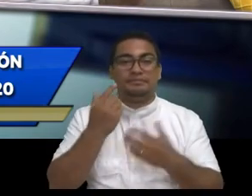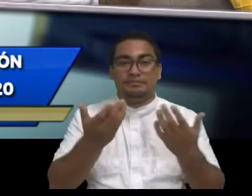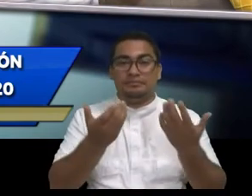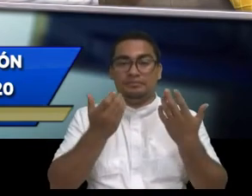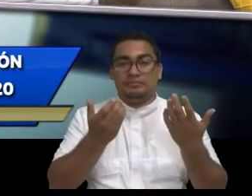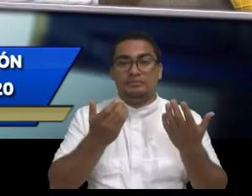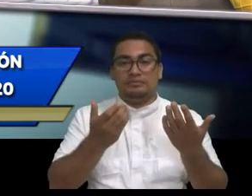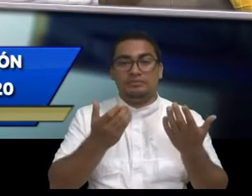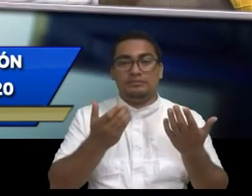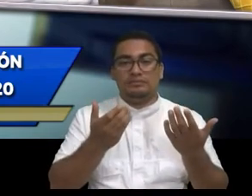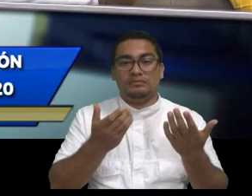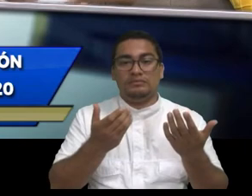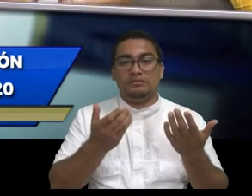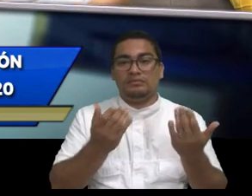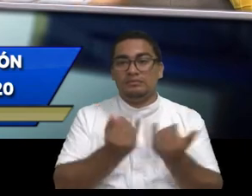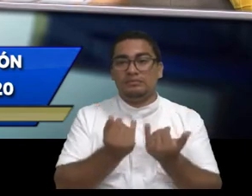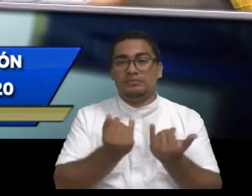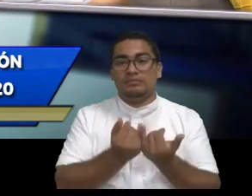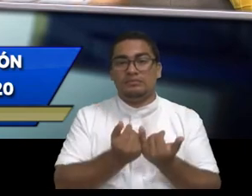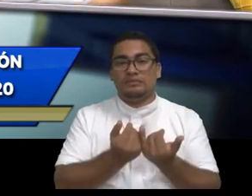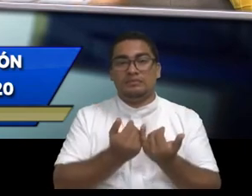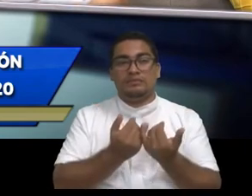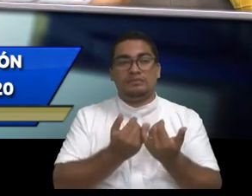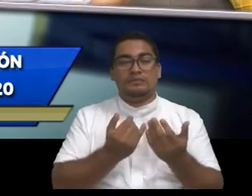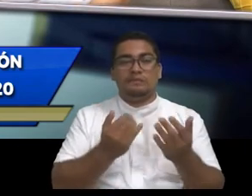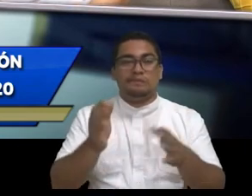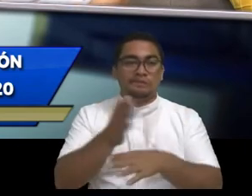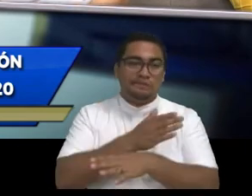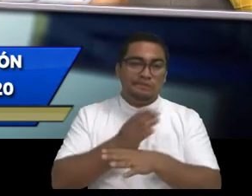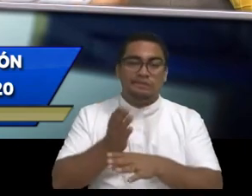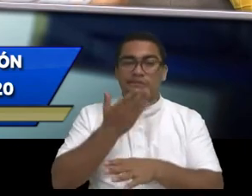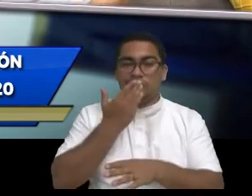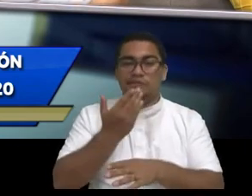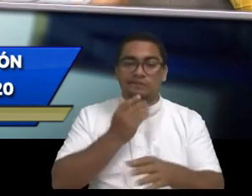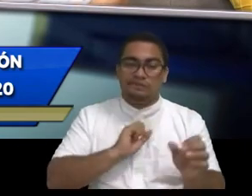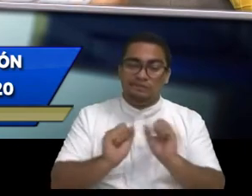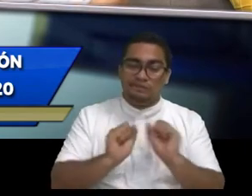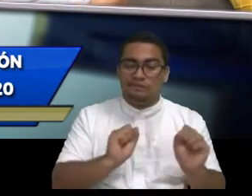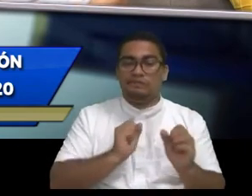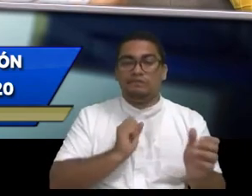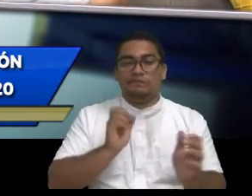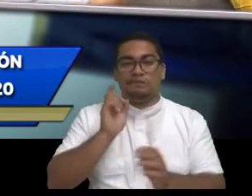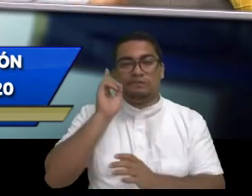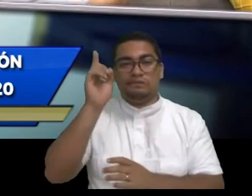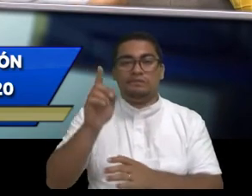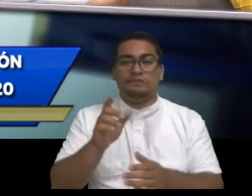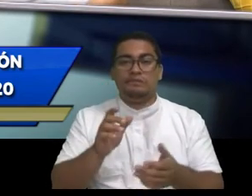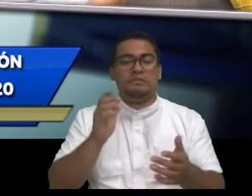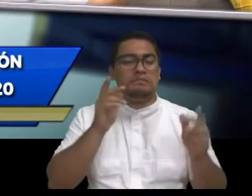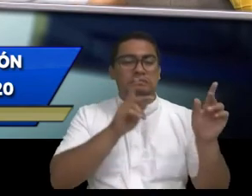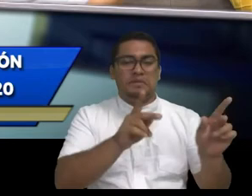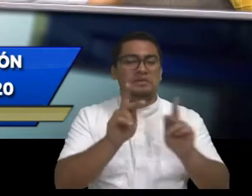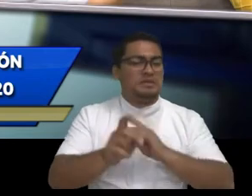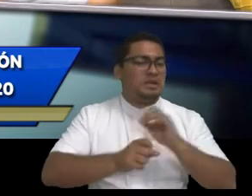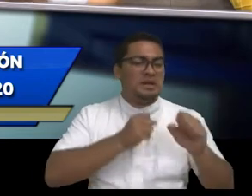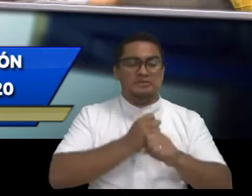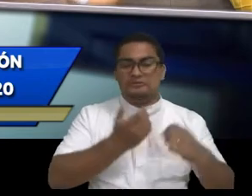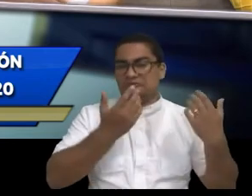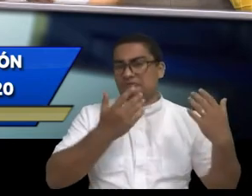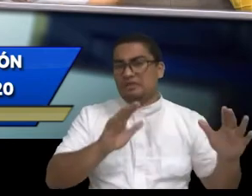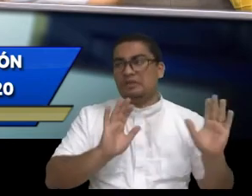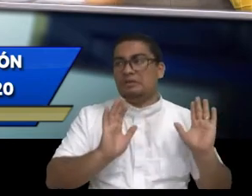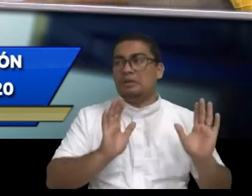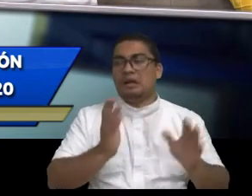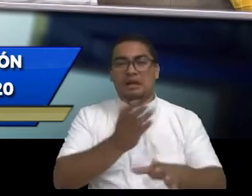ese fortalecimiento de ese desarrollo de capacidades pero también tenemos gente de todas las edades profesionales porque ya tienen un